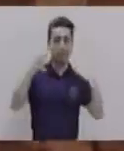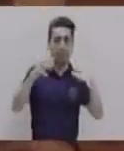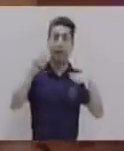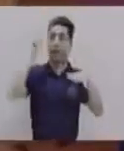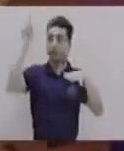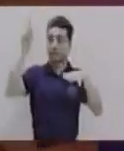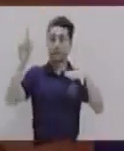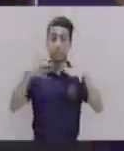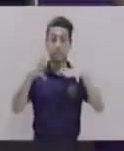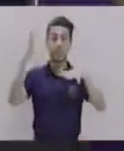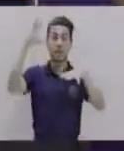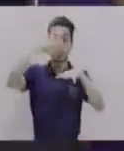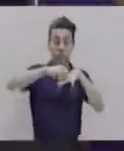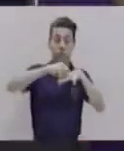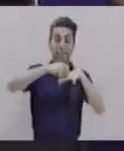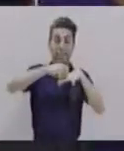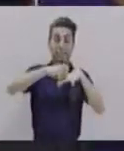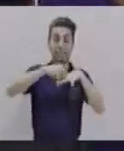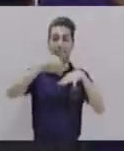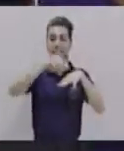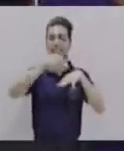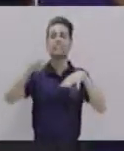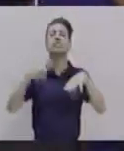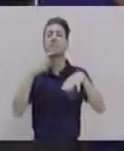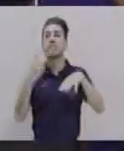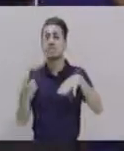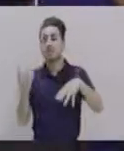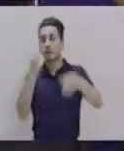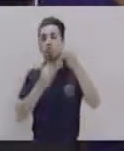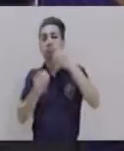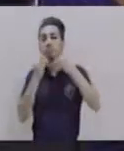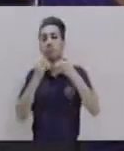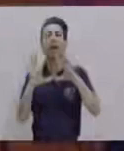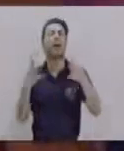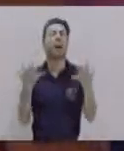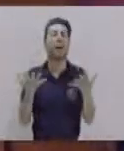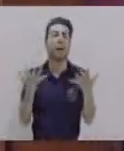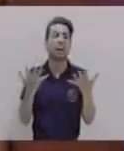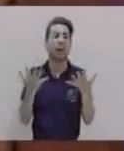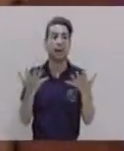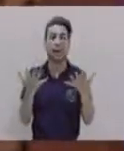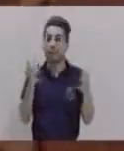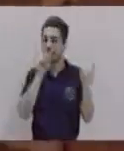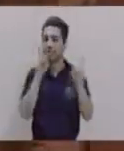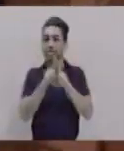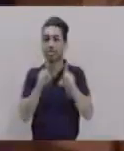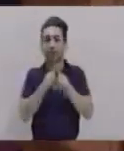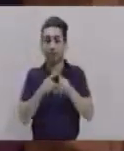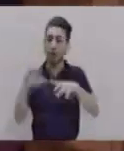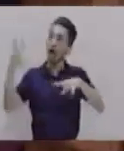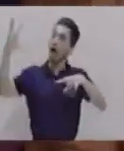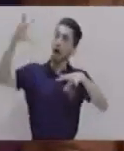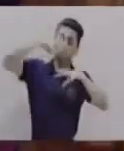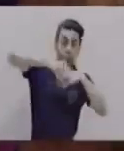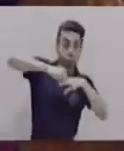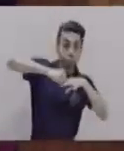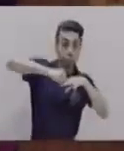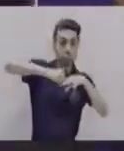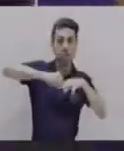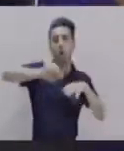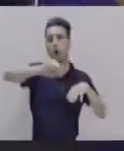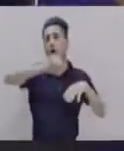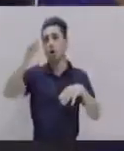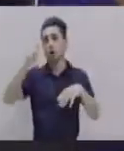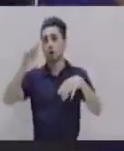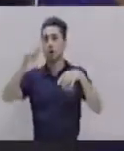estos mismos peces, que ya son los terceros consumidores, ¿qué pasa? También son comidos por